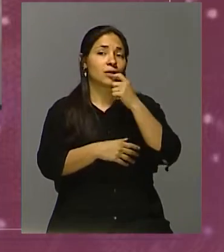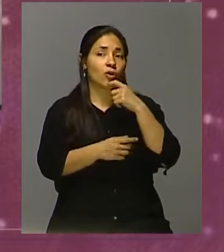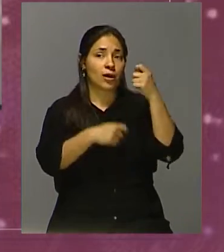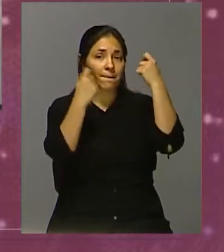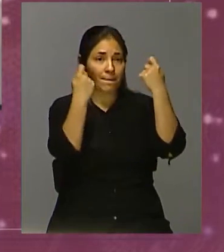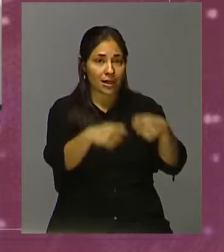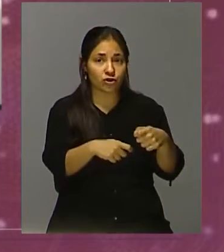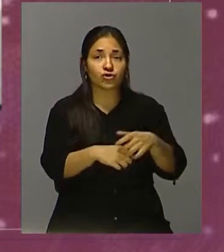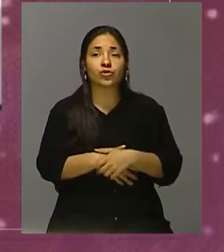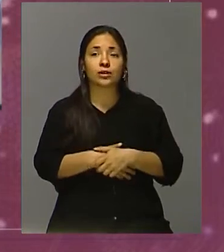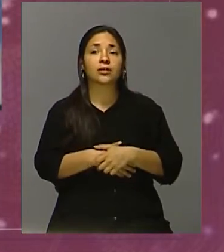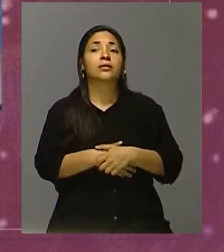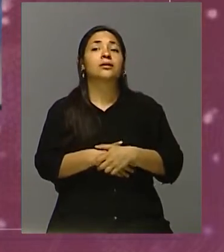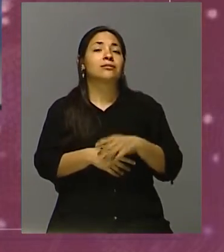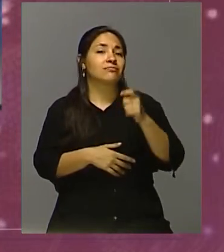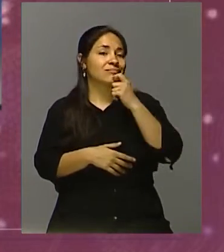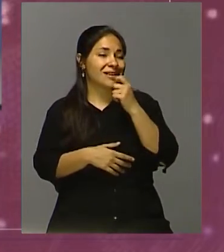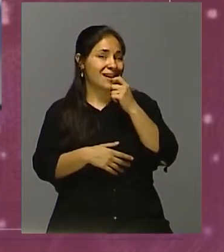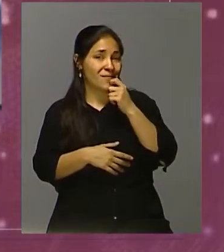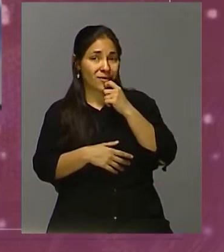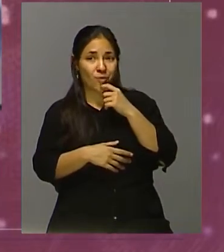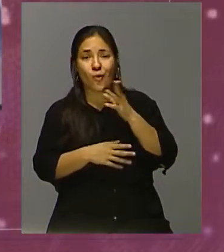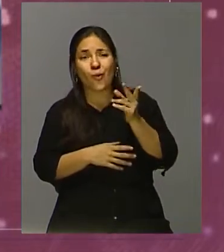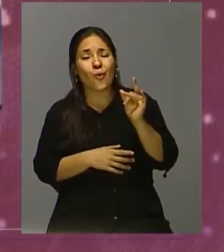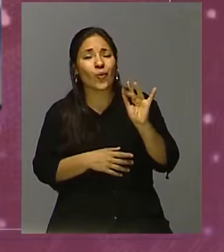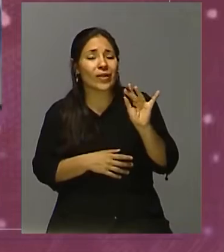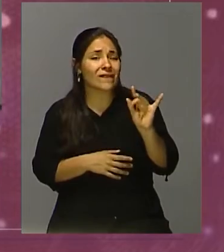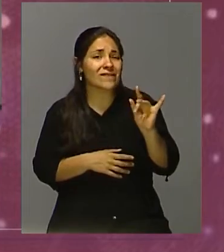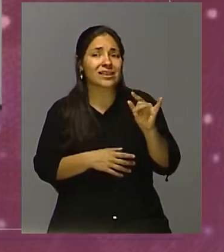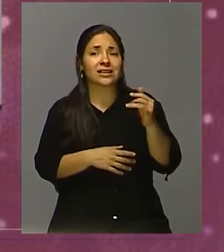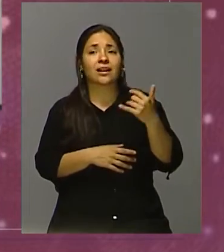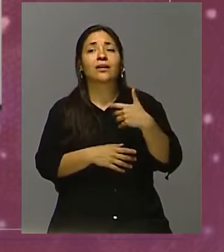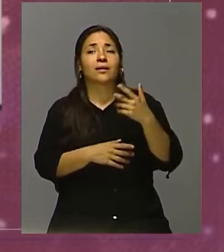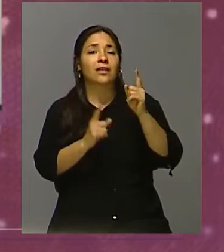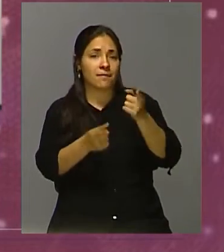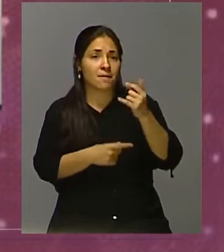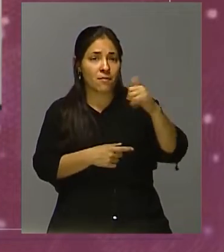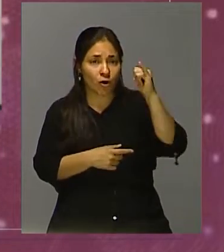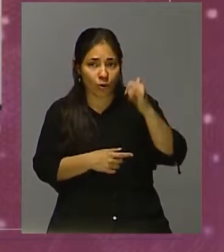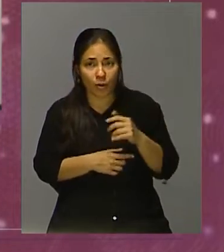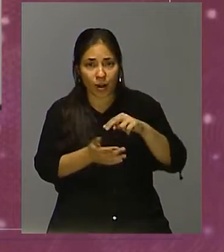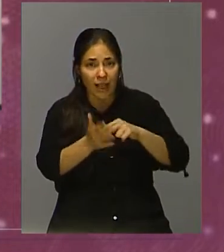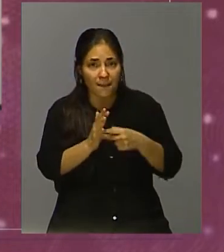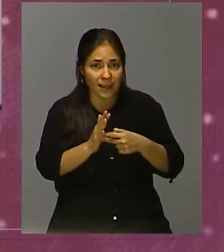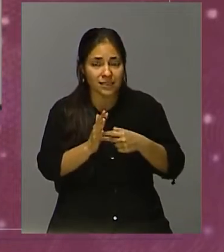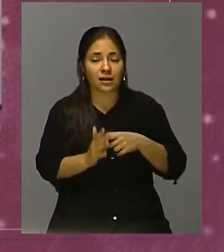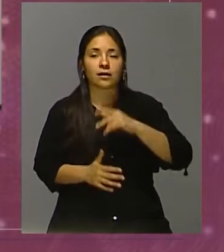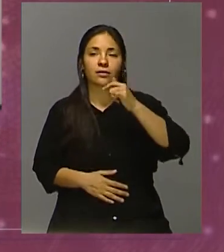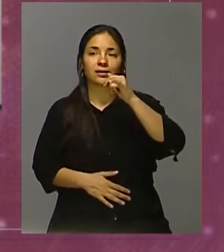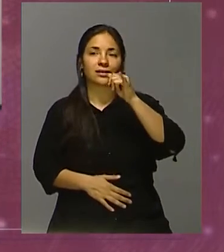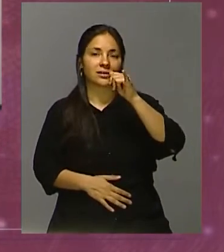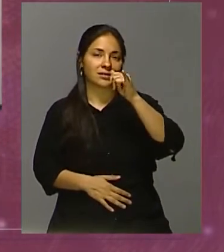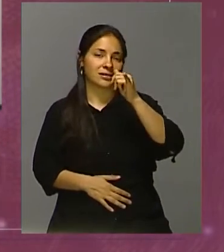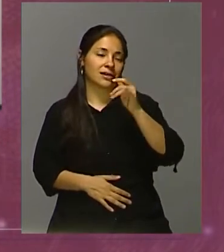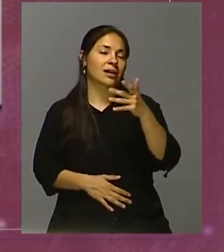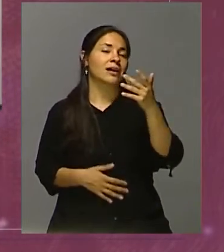económica y a veces no nos da el bolsillo y terminamos más complicados y con un problema, además. Así es. Mira, nosotros